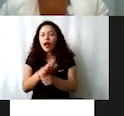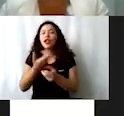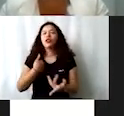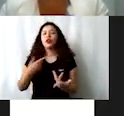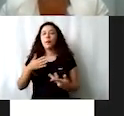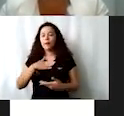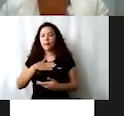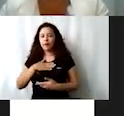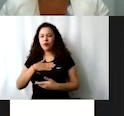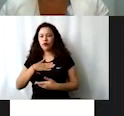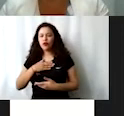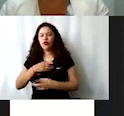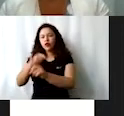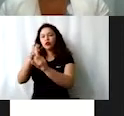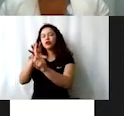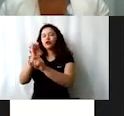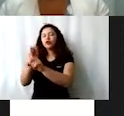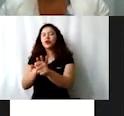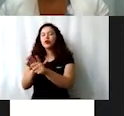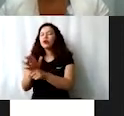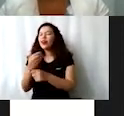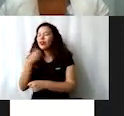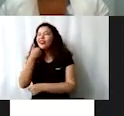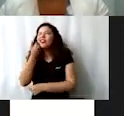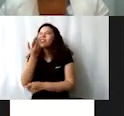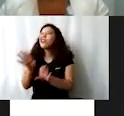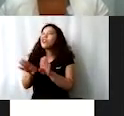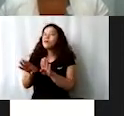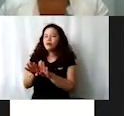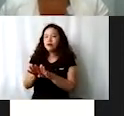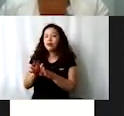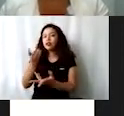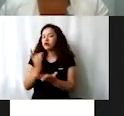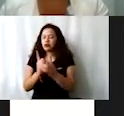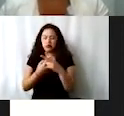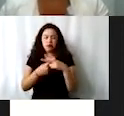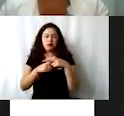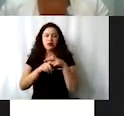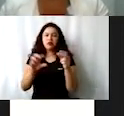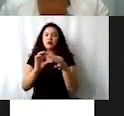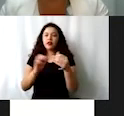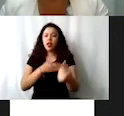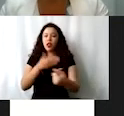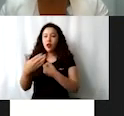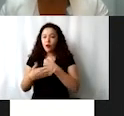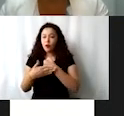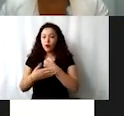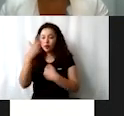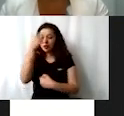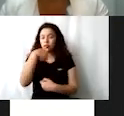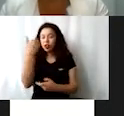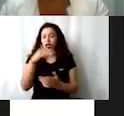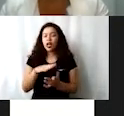es a la que yo quiero llegar. Entonces, esta es meramente introductoria porque más adelante vamos a ver lo que son los modelos